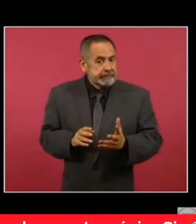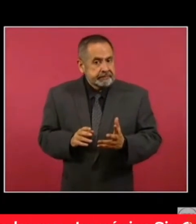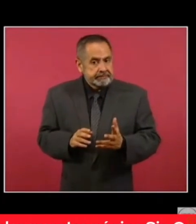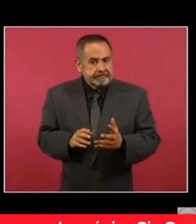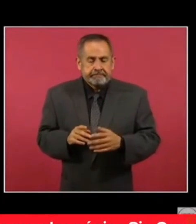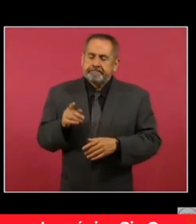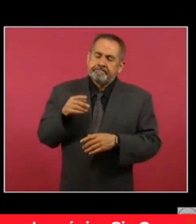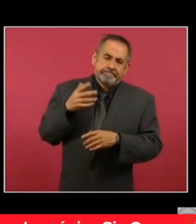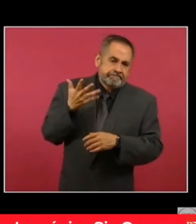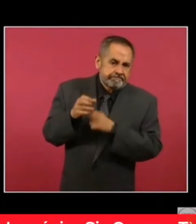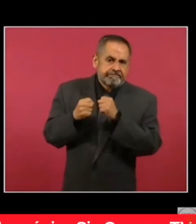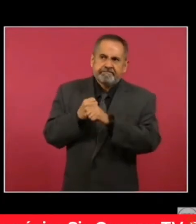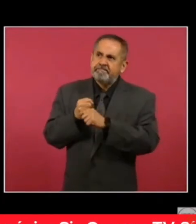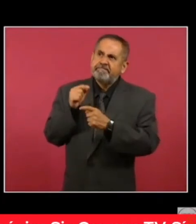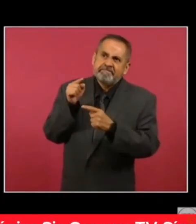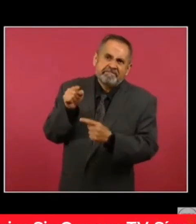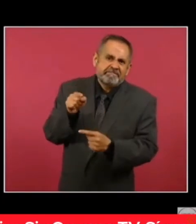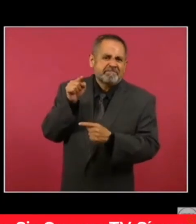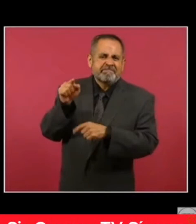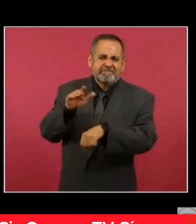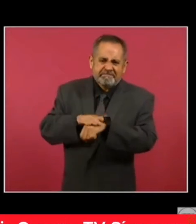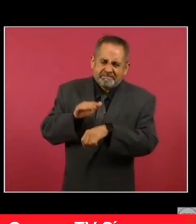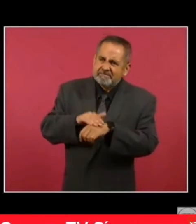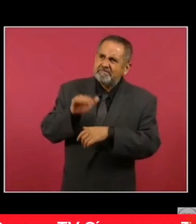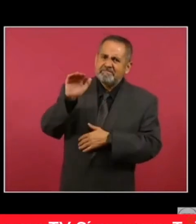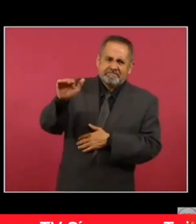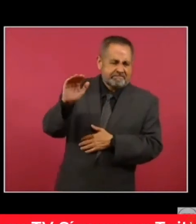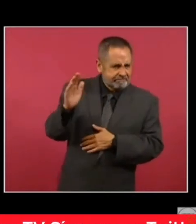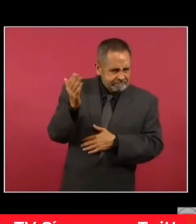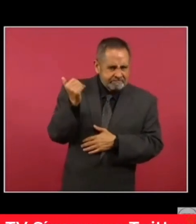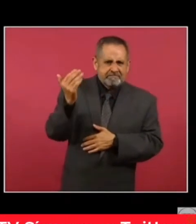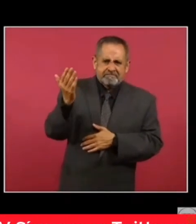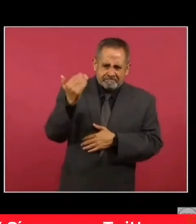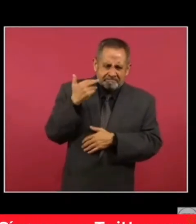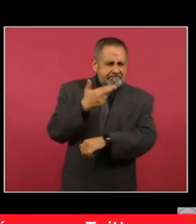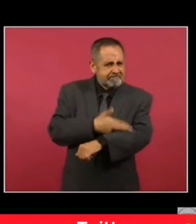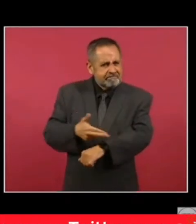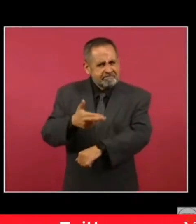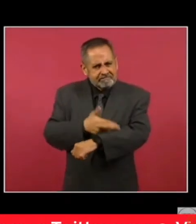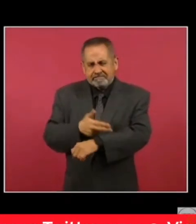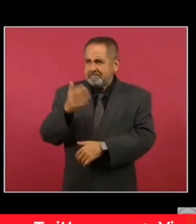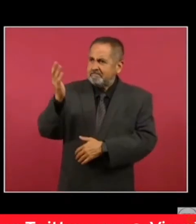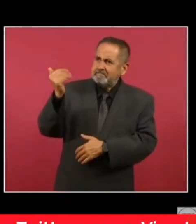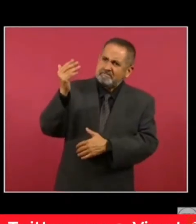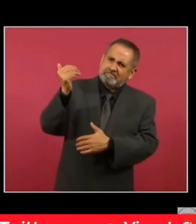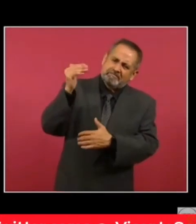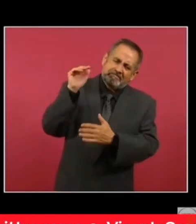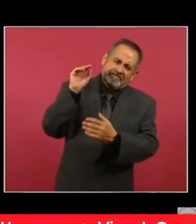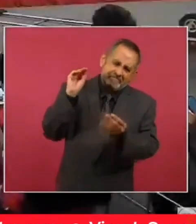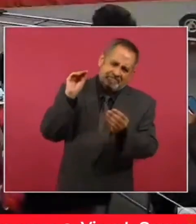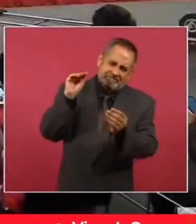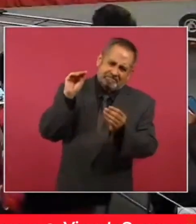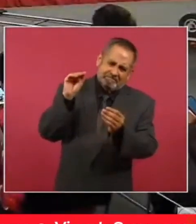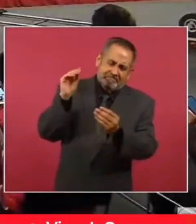de décadas para pugnar por el regreso de esta magnífica pieza